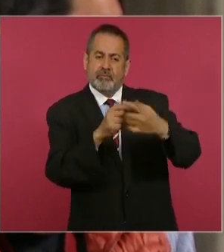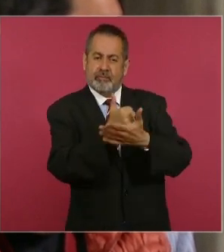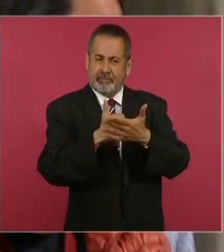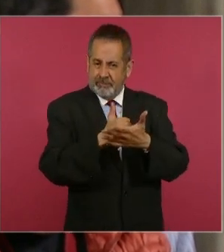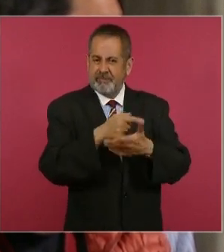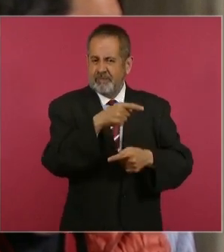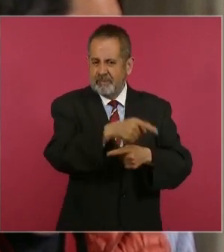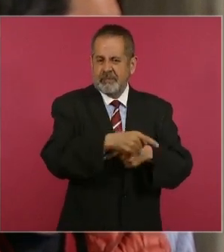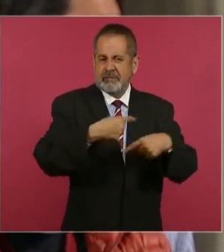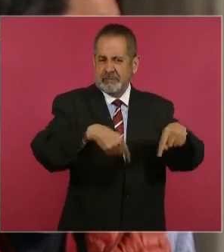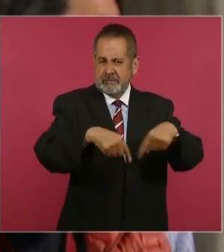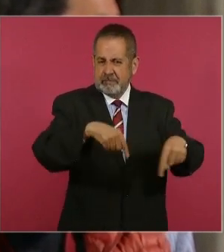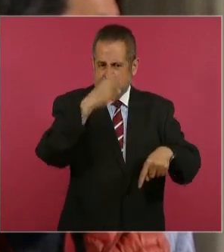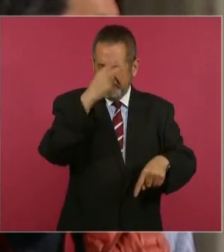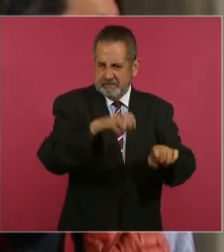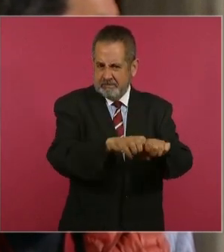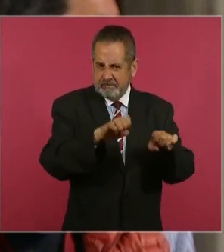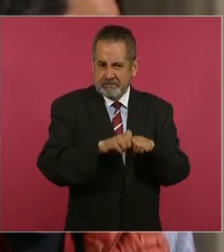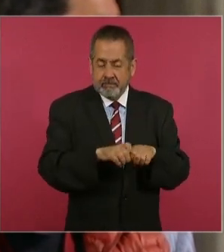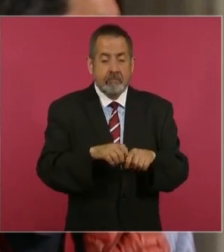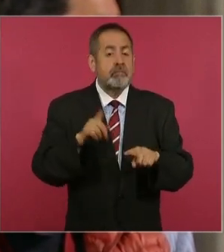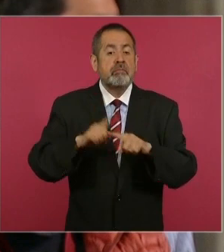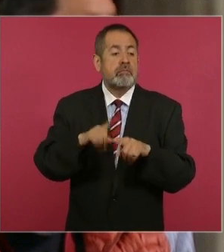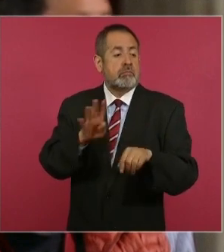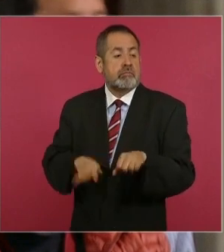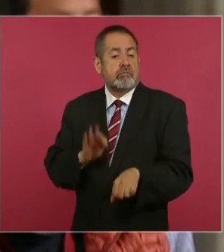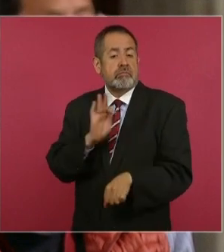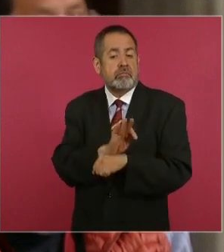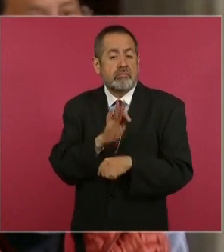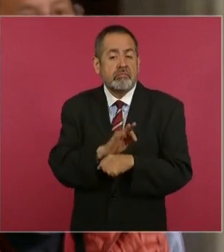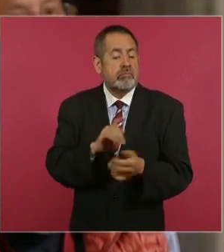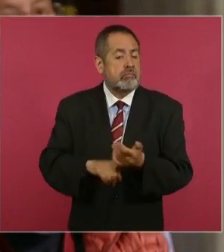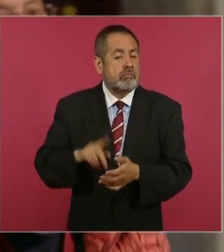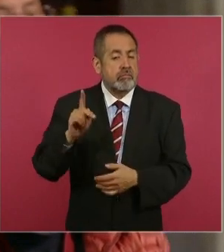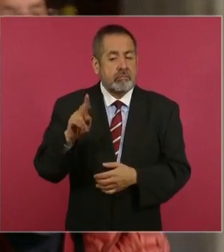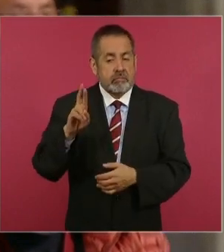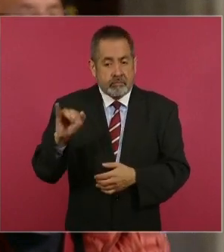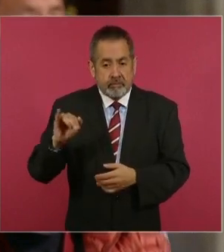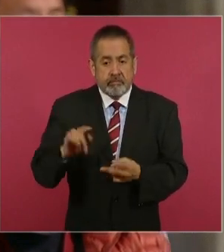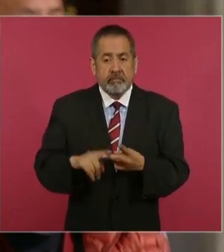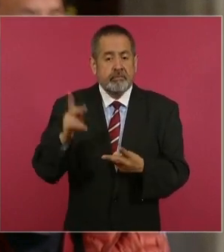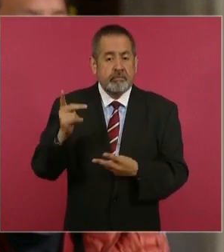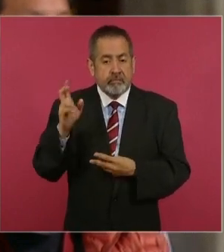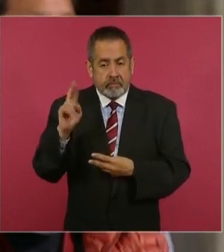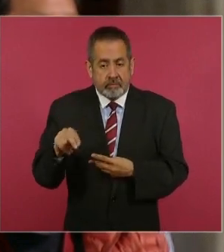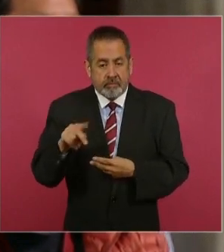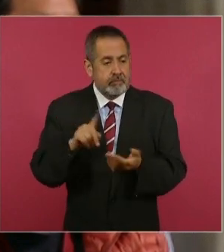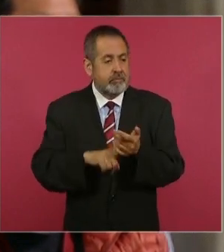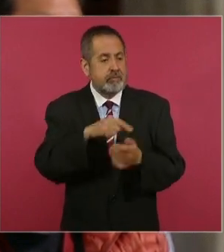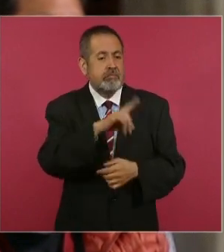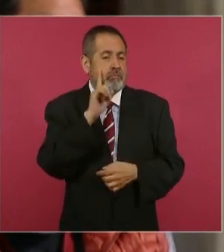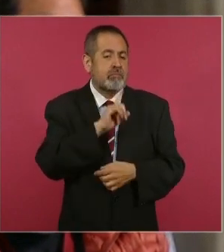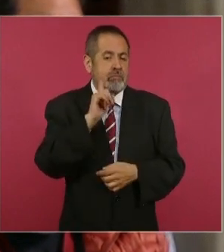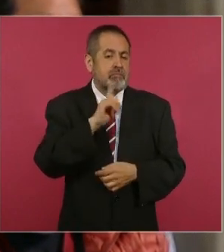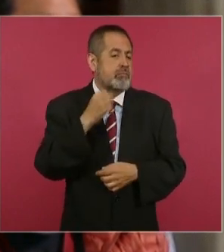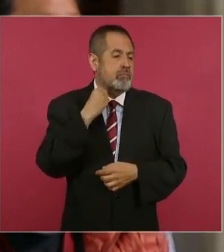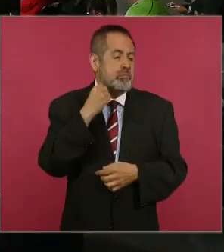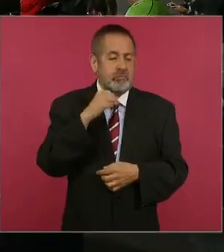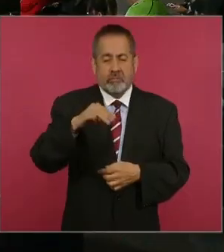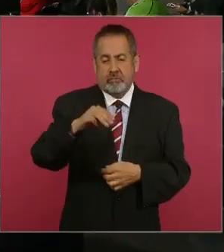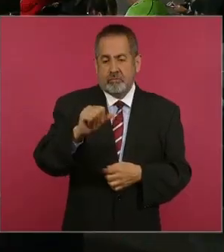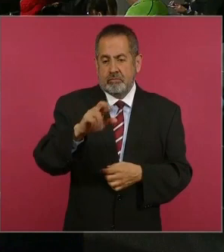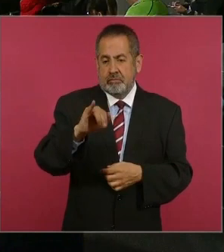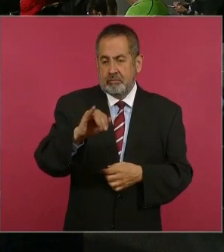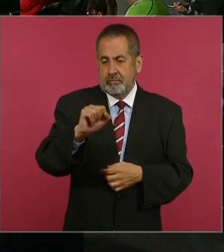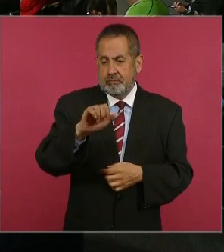mexicano y sobre todo protegido por el régimen del Pri y del pan donde su abogada Maricela Morales que